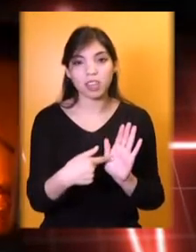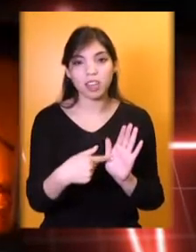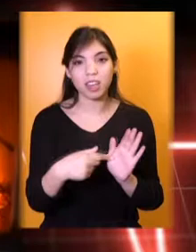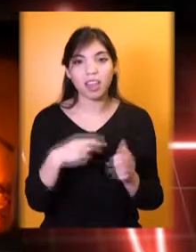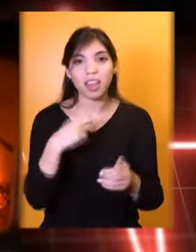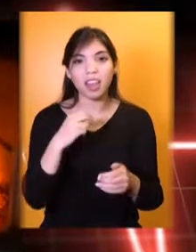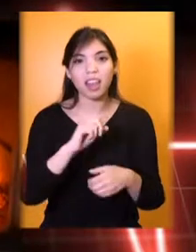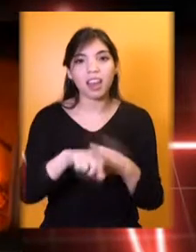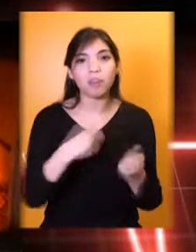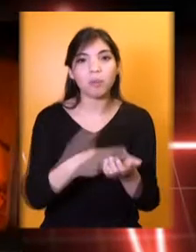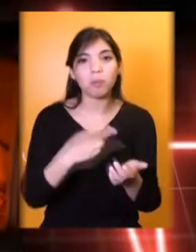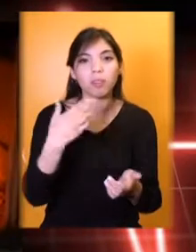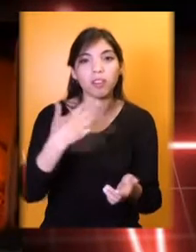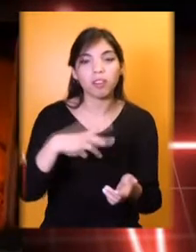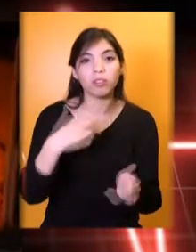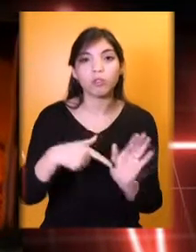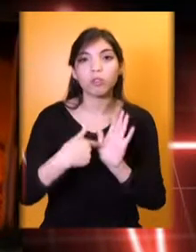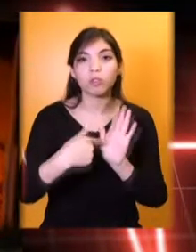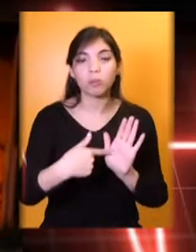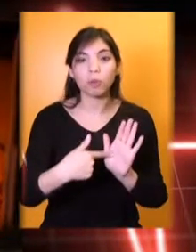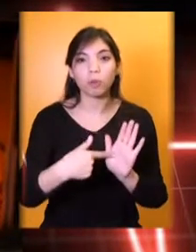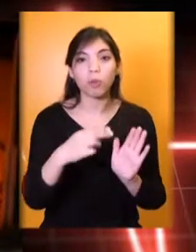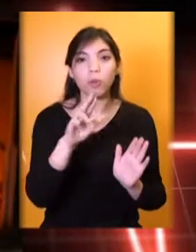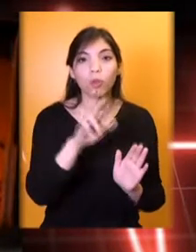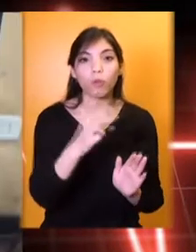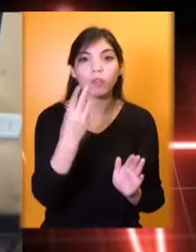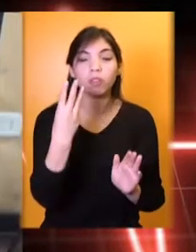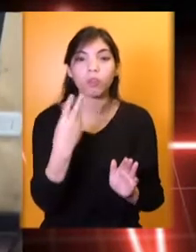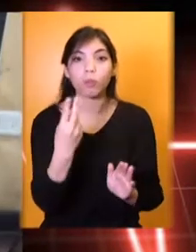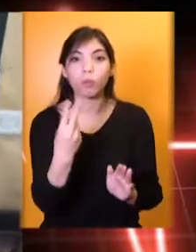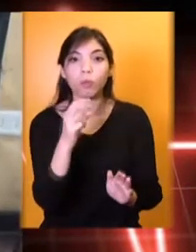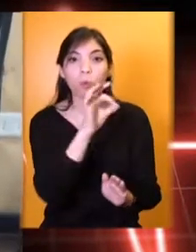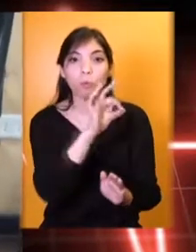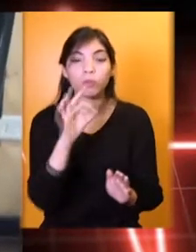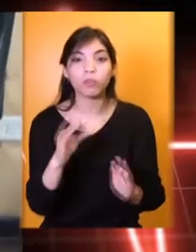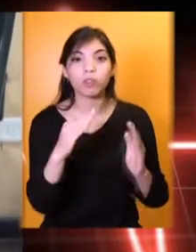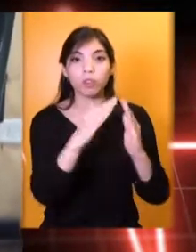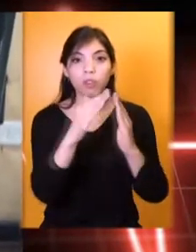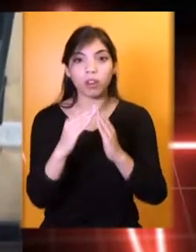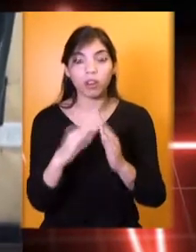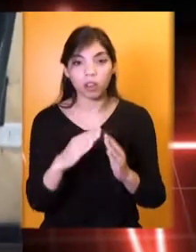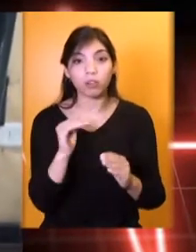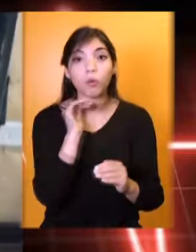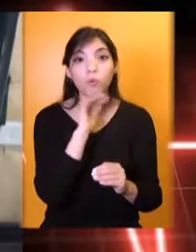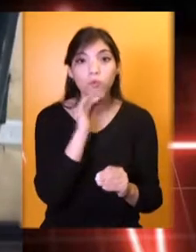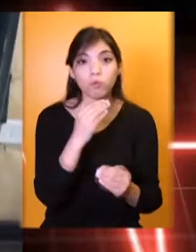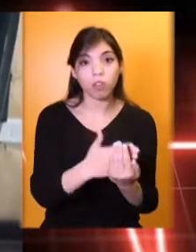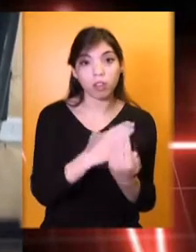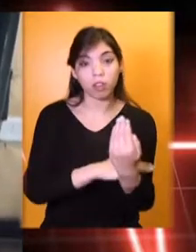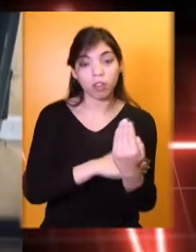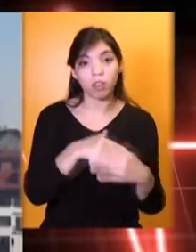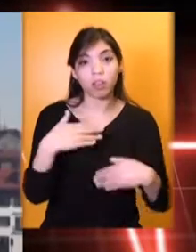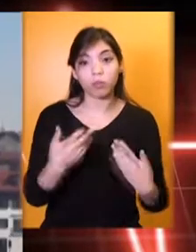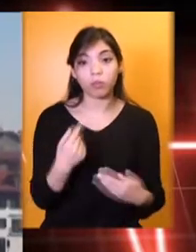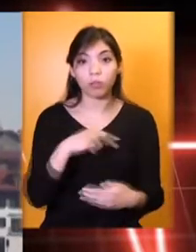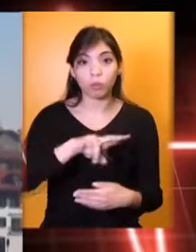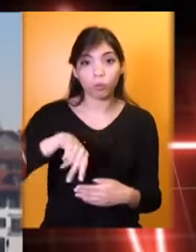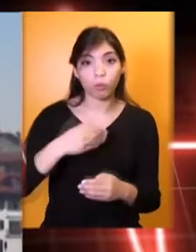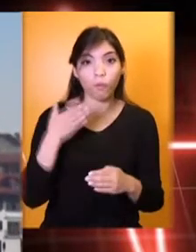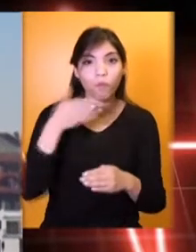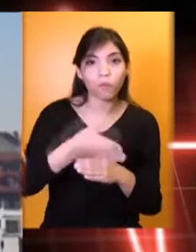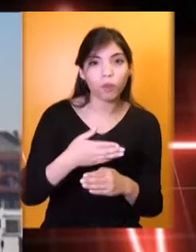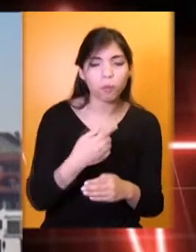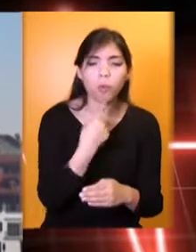año 2018 graficó que en un 92% de los hogares de la capital es por ello que fuimos a las calles a preguntar si conocen